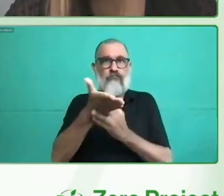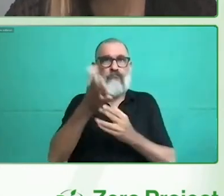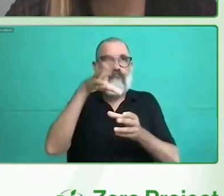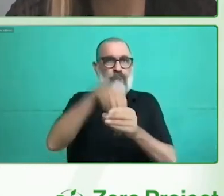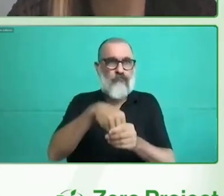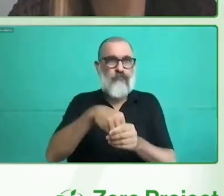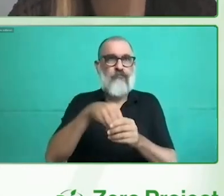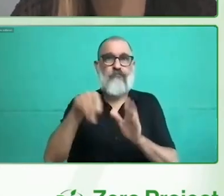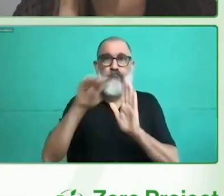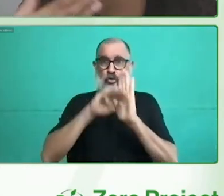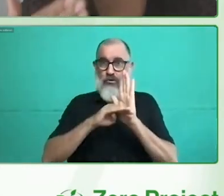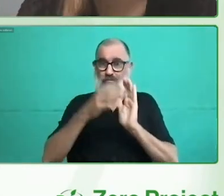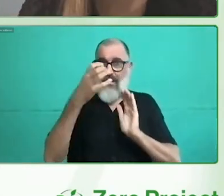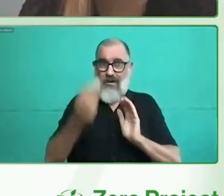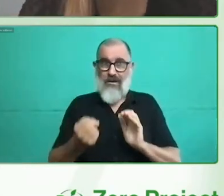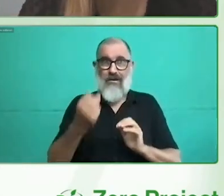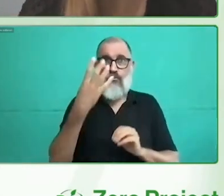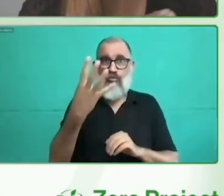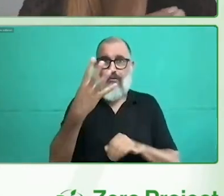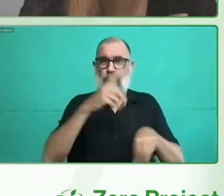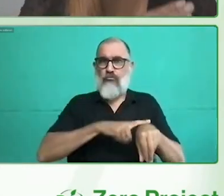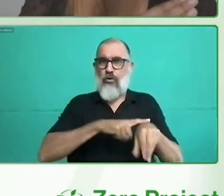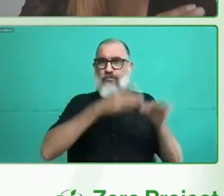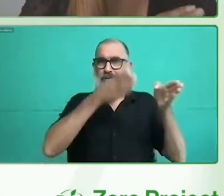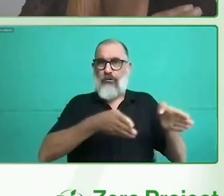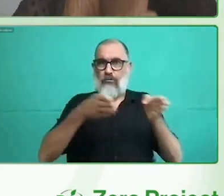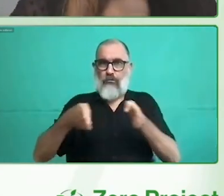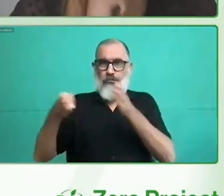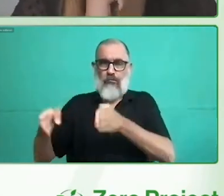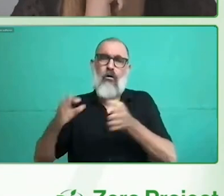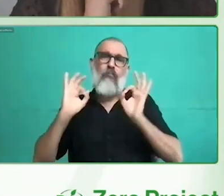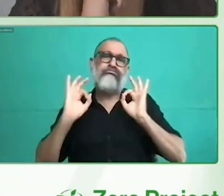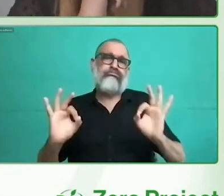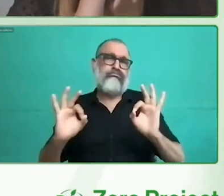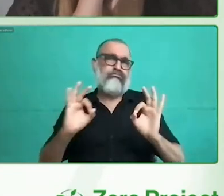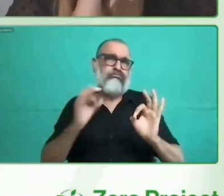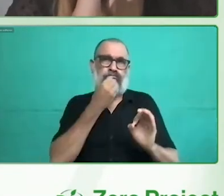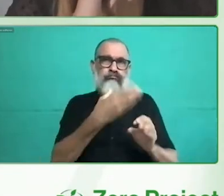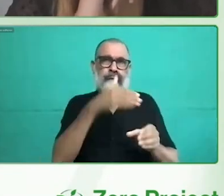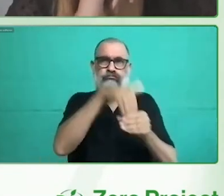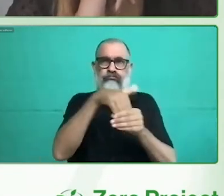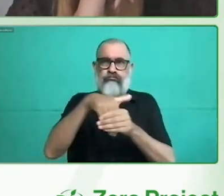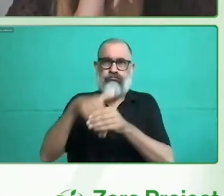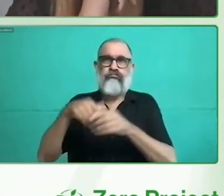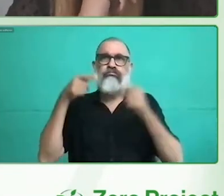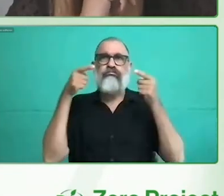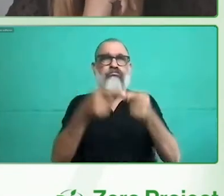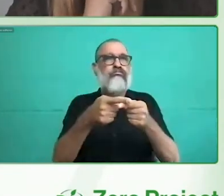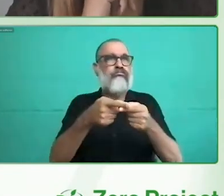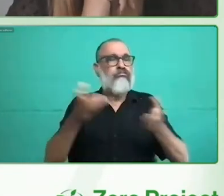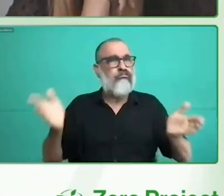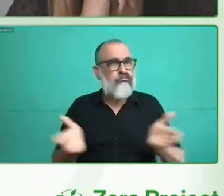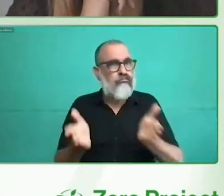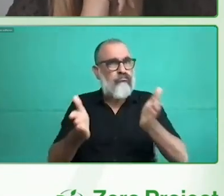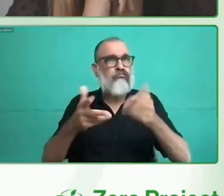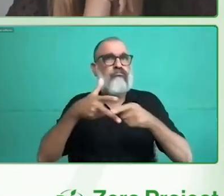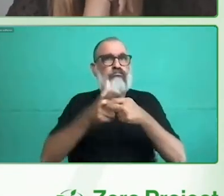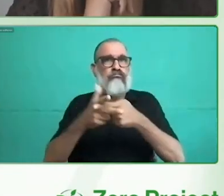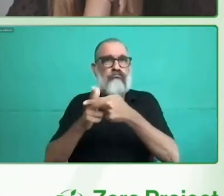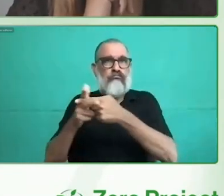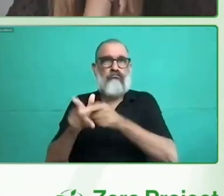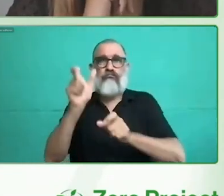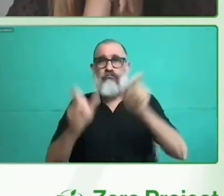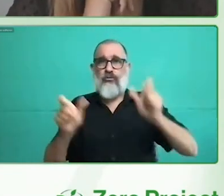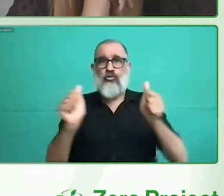vida independiente, promoviendo su independencia económica. Pero, ¿de qué manera Habilidades para